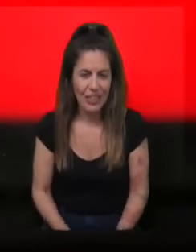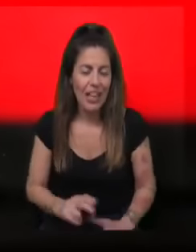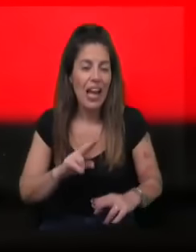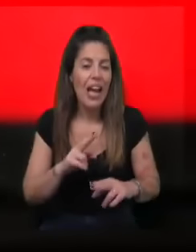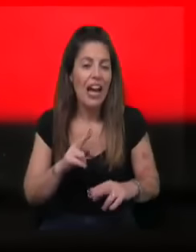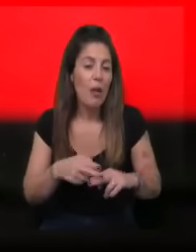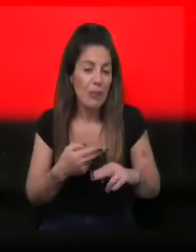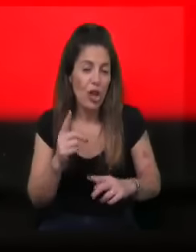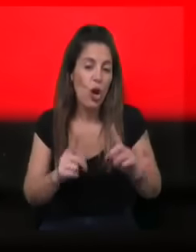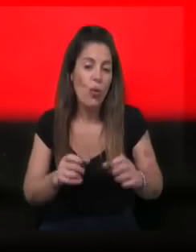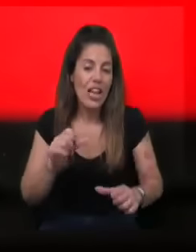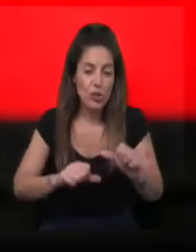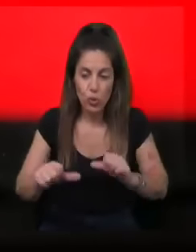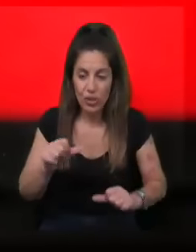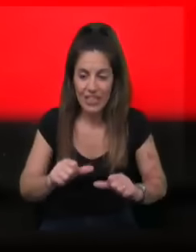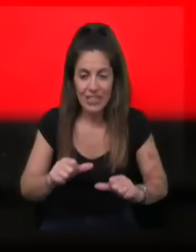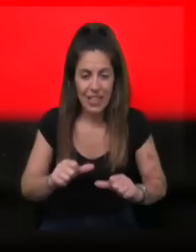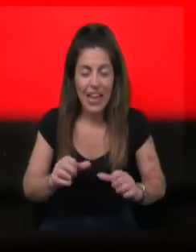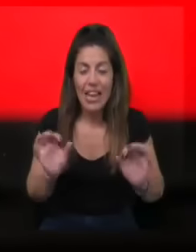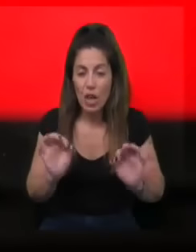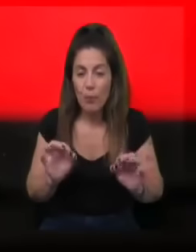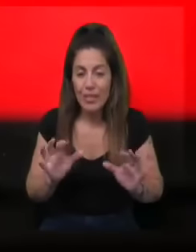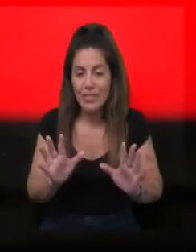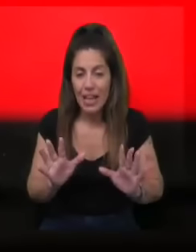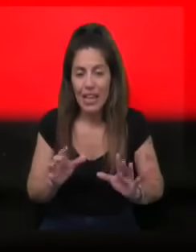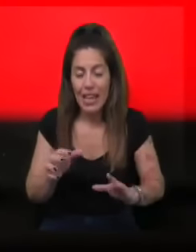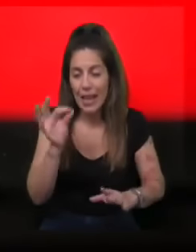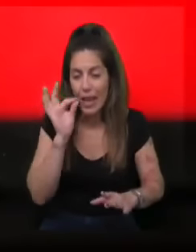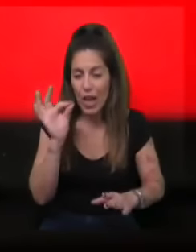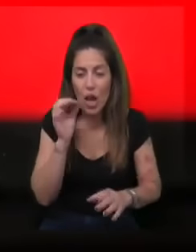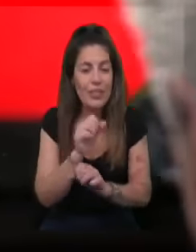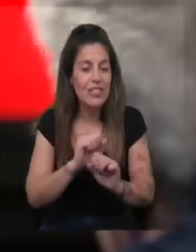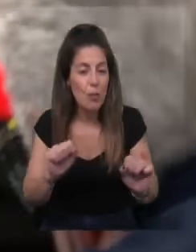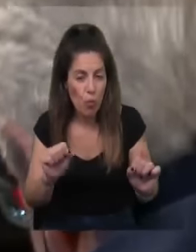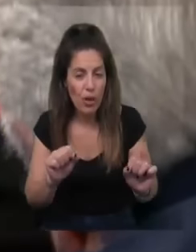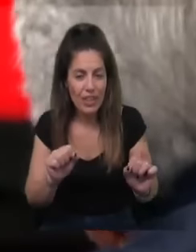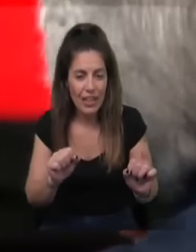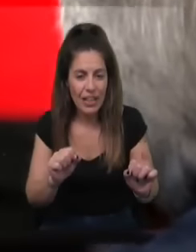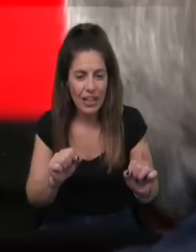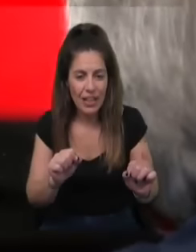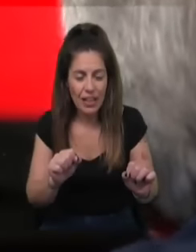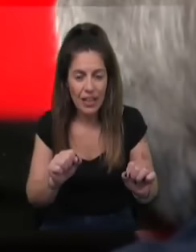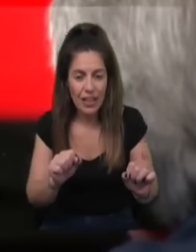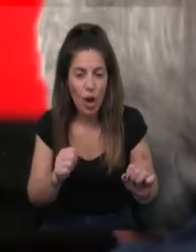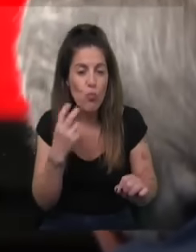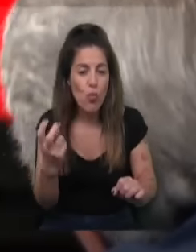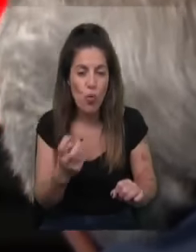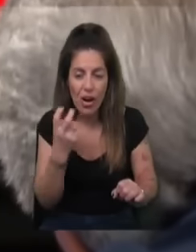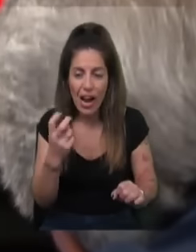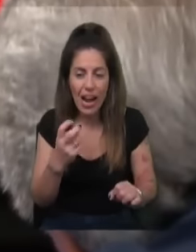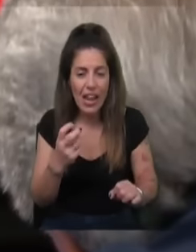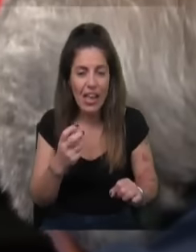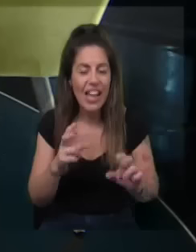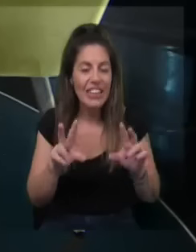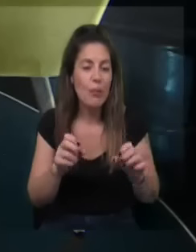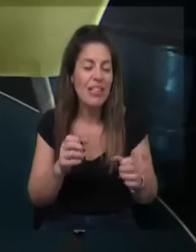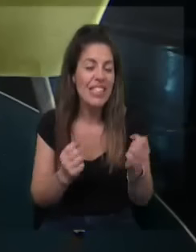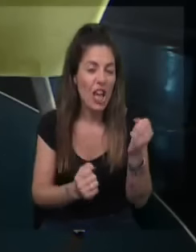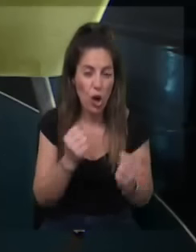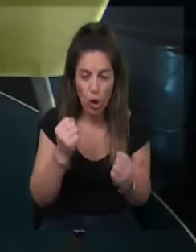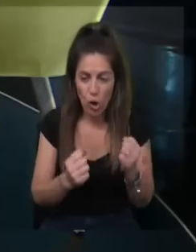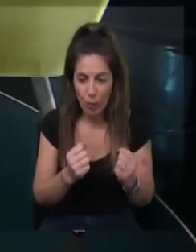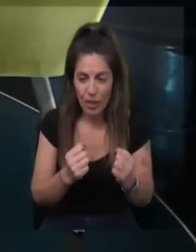sustancias la prohibición en particular el cannabis hay se pueden este Buscar motivos económicos que